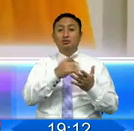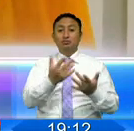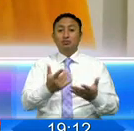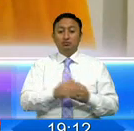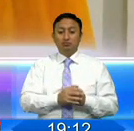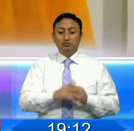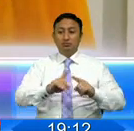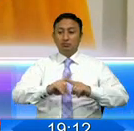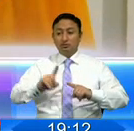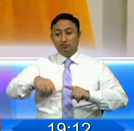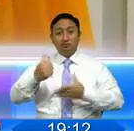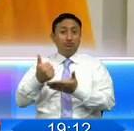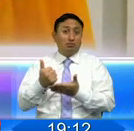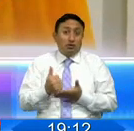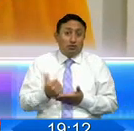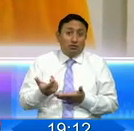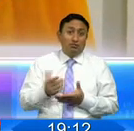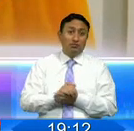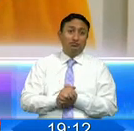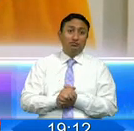necesitamos ayuda, por supuesto, porque